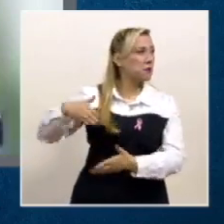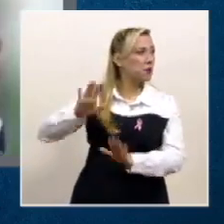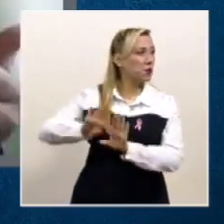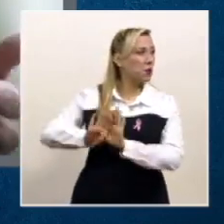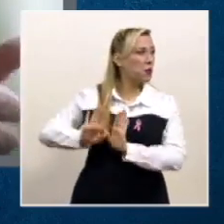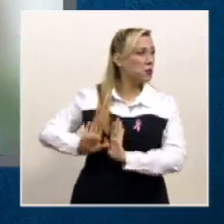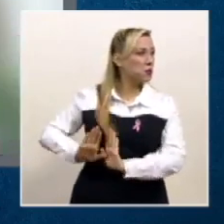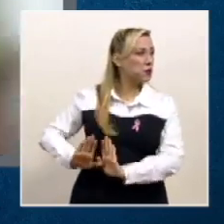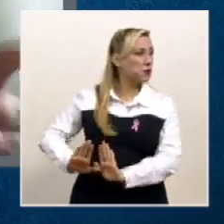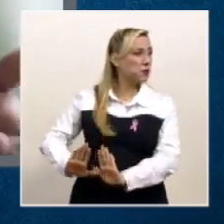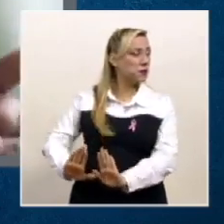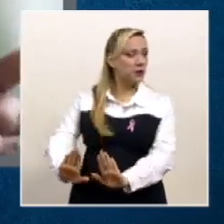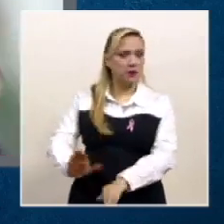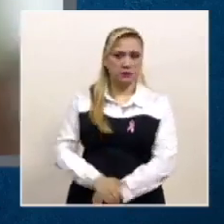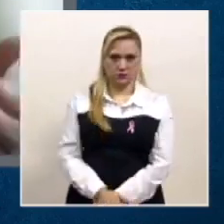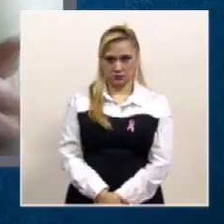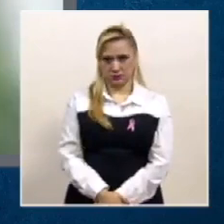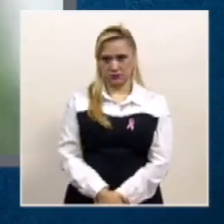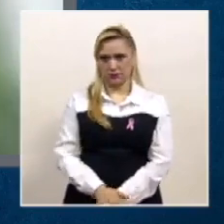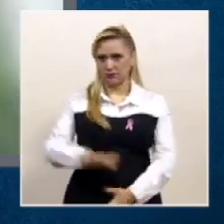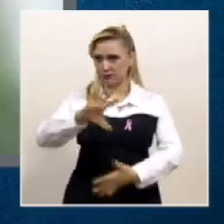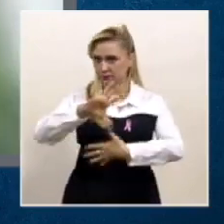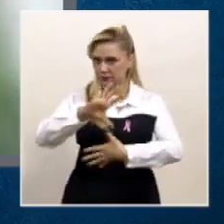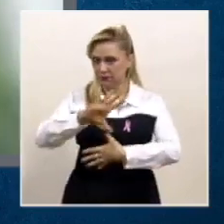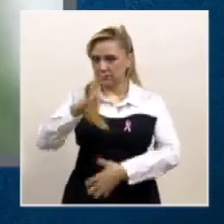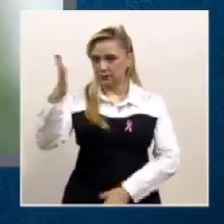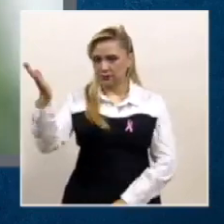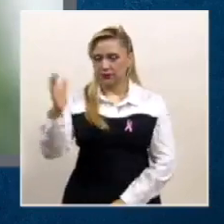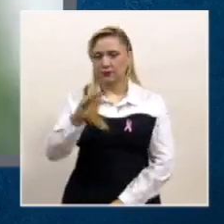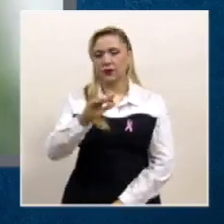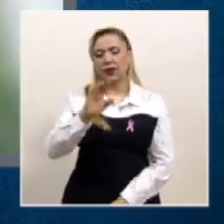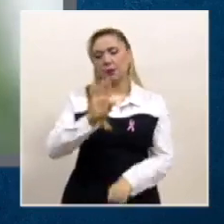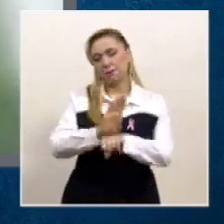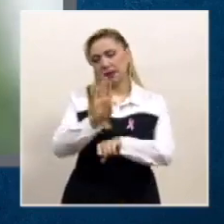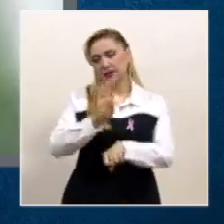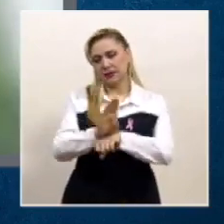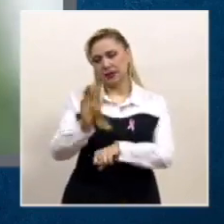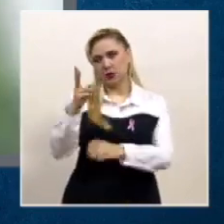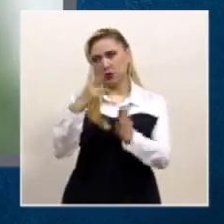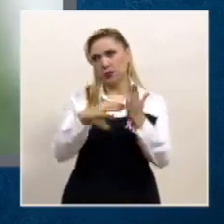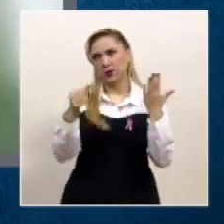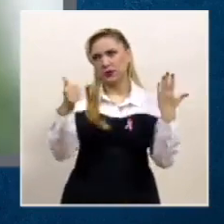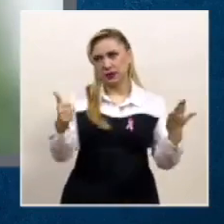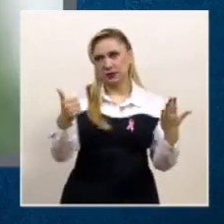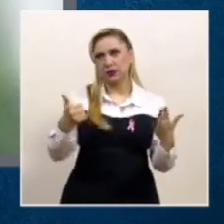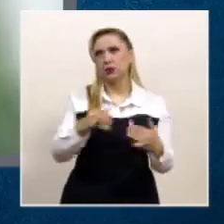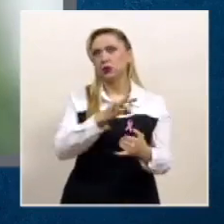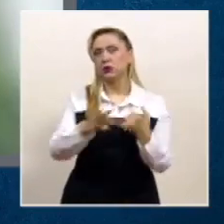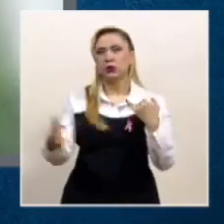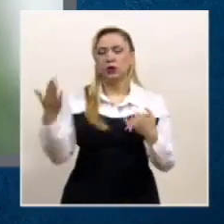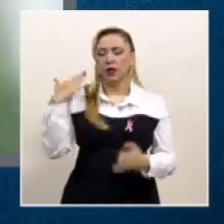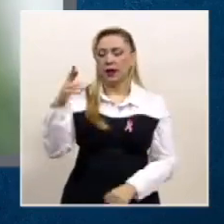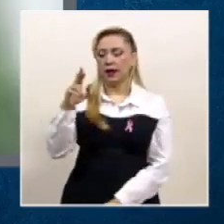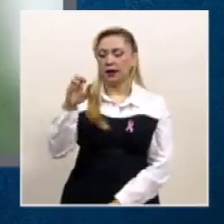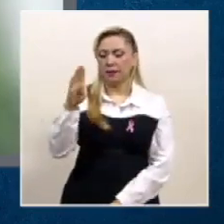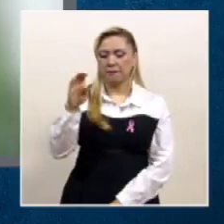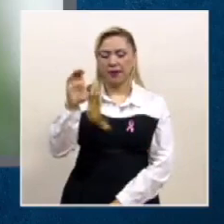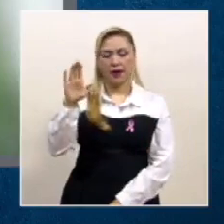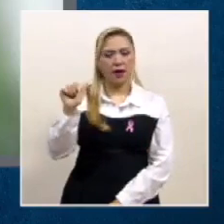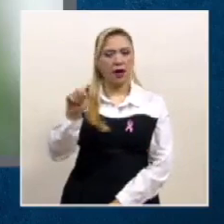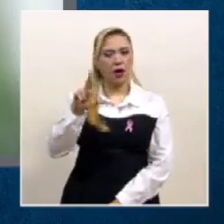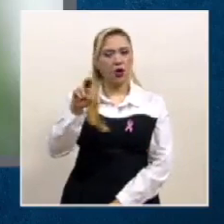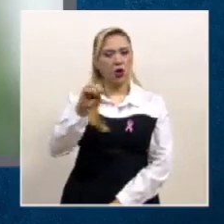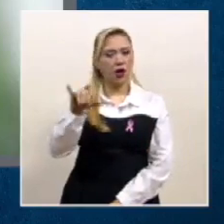Y es que tanto el primer caso, el Ximénez López contra Brasil de 2006, como el último de Rebeca Vera